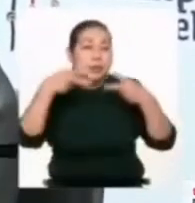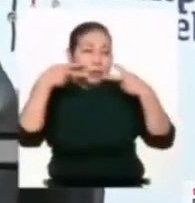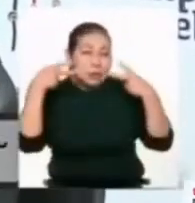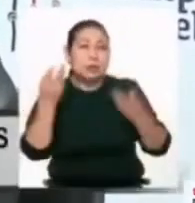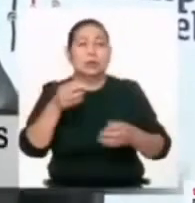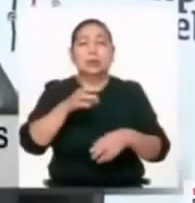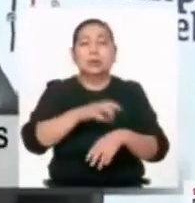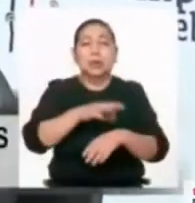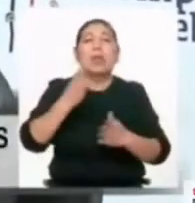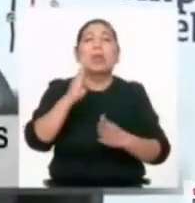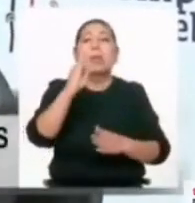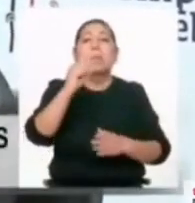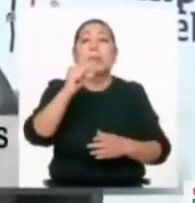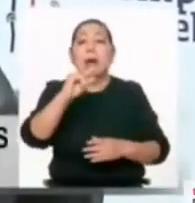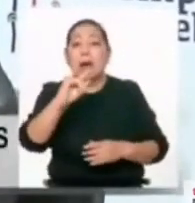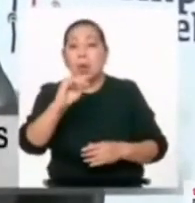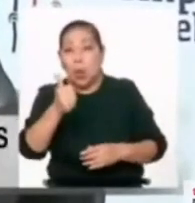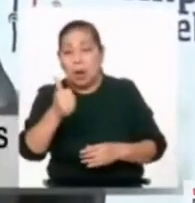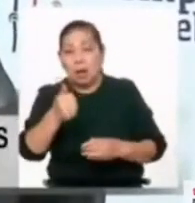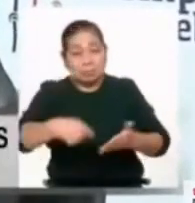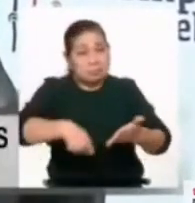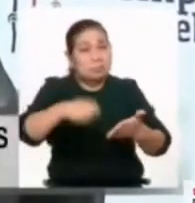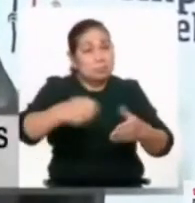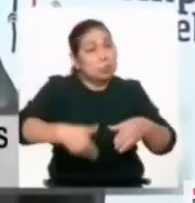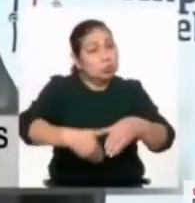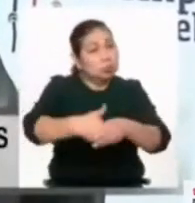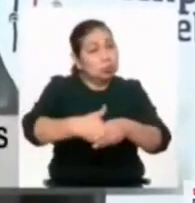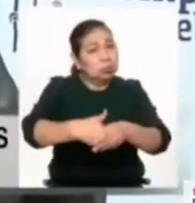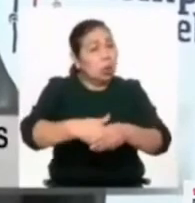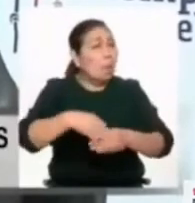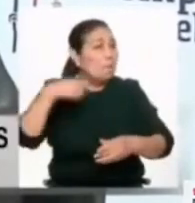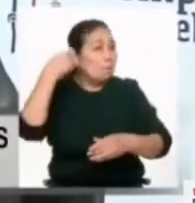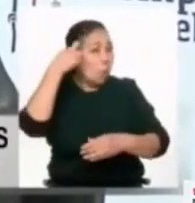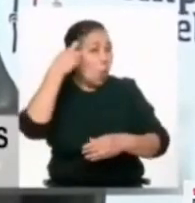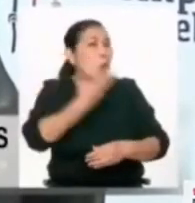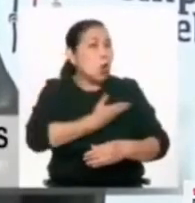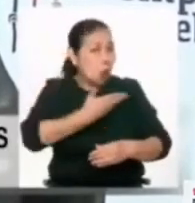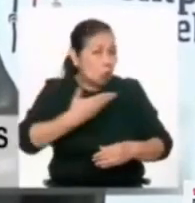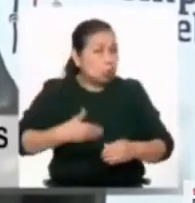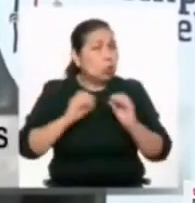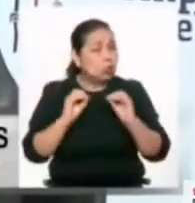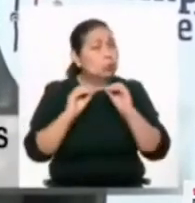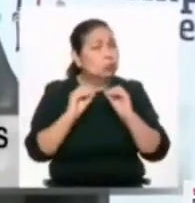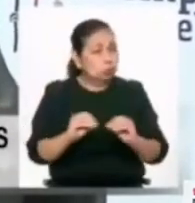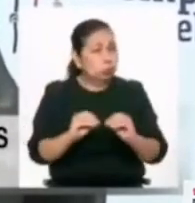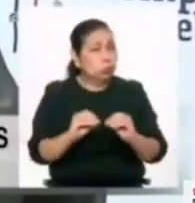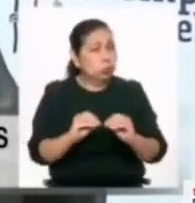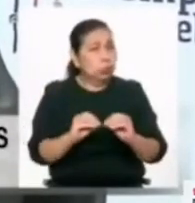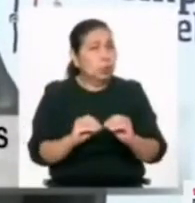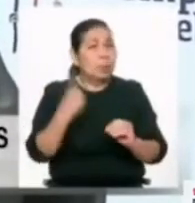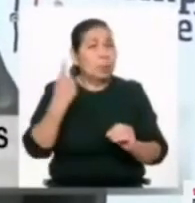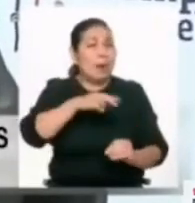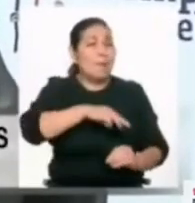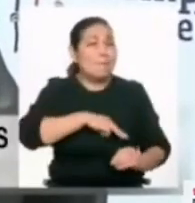Lo hicimos en Bagua y este pacto obedeció a una política de gobierno expuesta por el